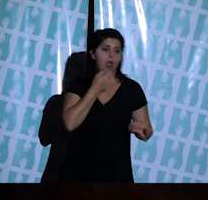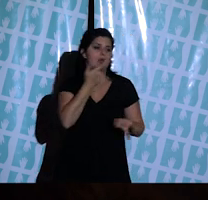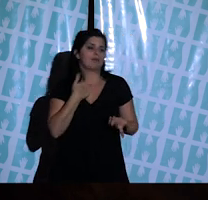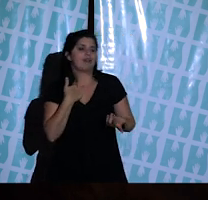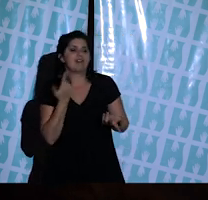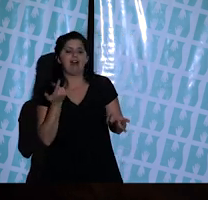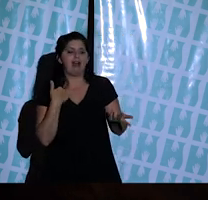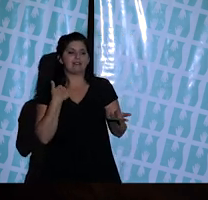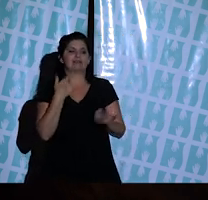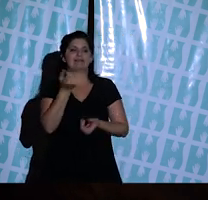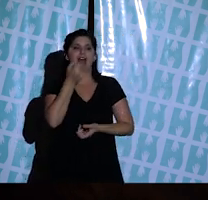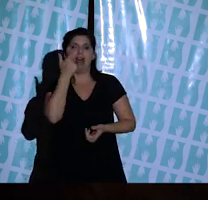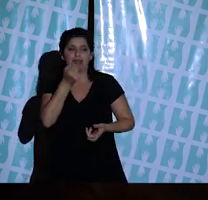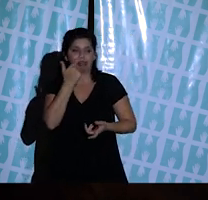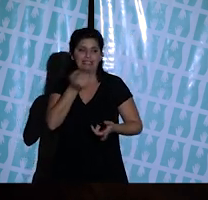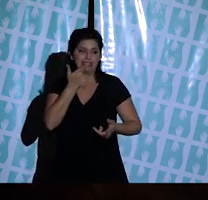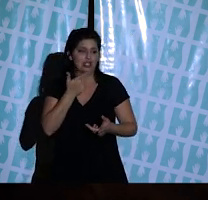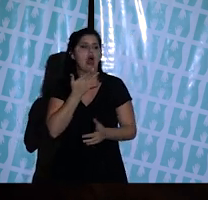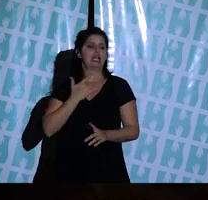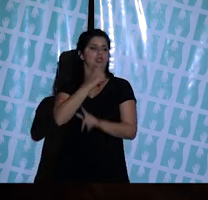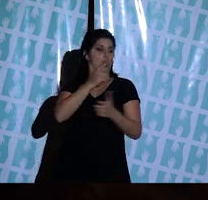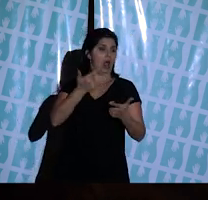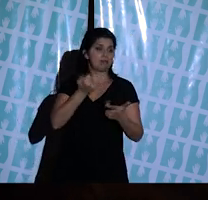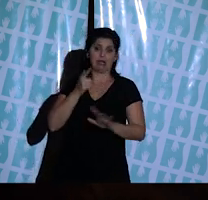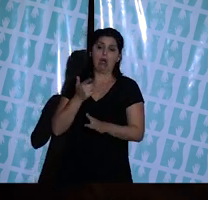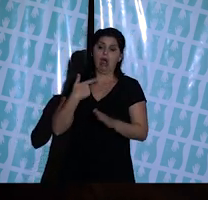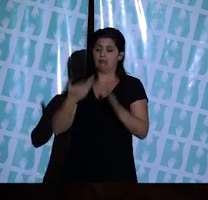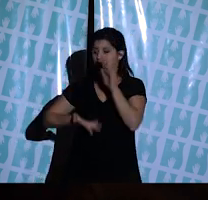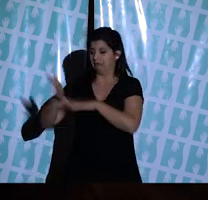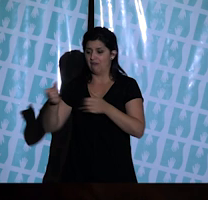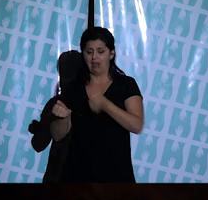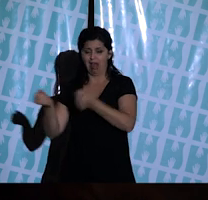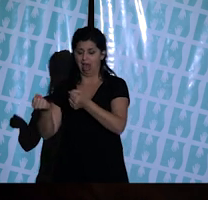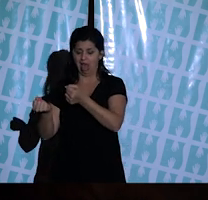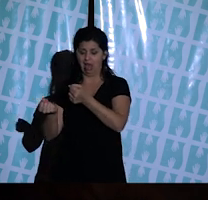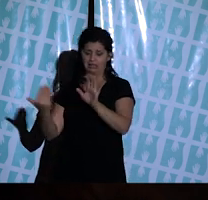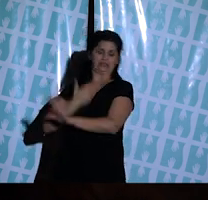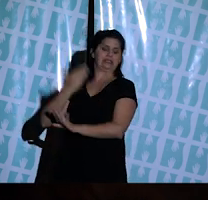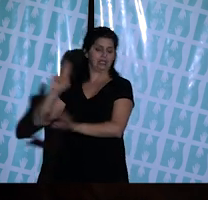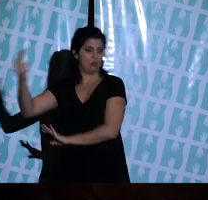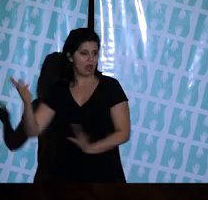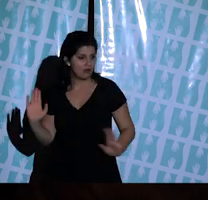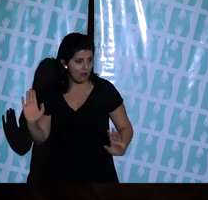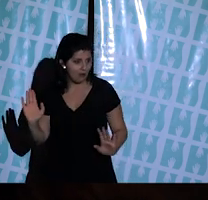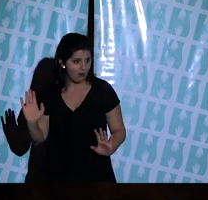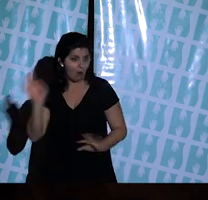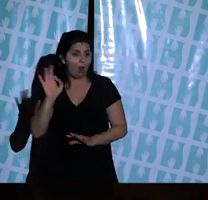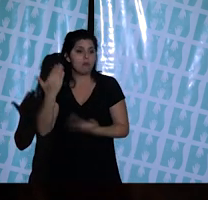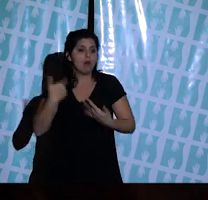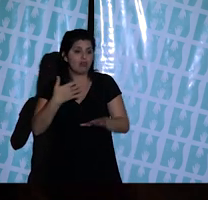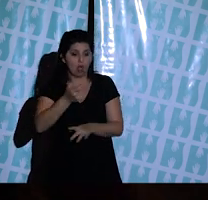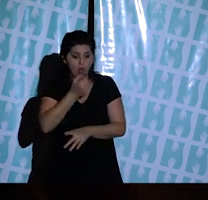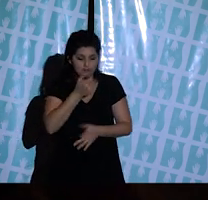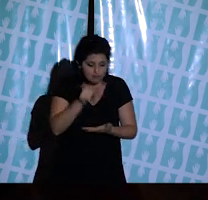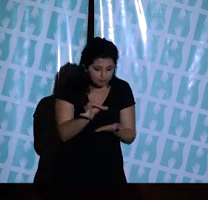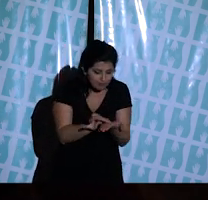a alguien. O sea, las consecuencias las podemos tener todos. O puedo decir, ay, ¿qué es esto? Esta pastillita, super, me la